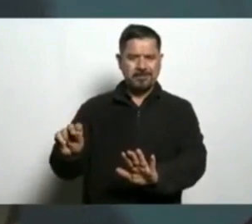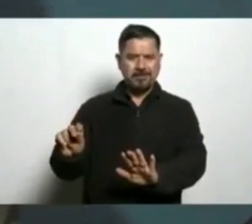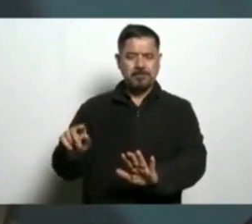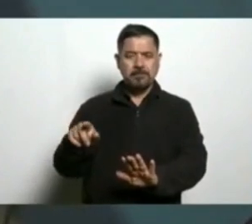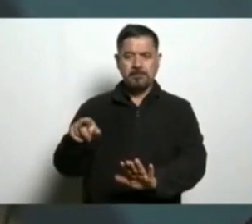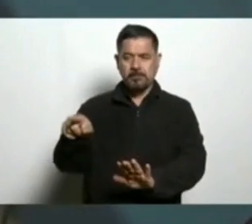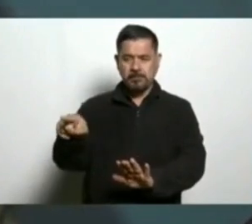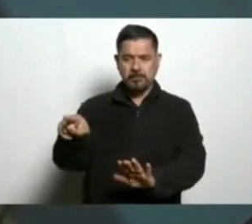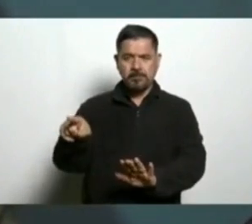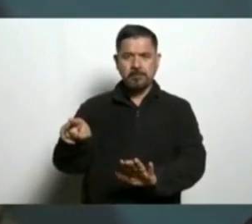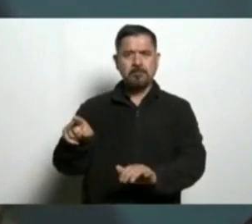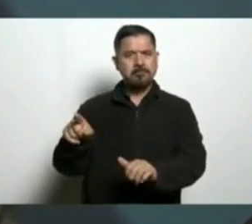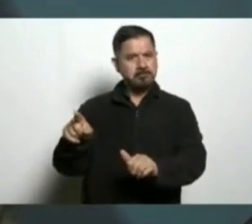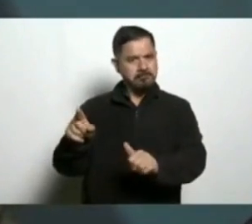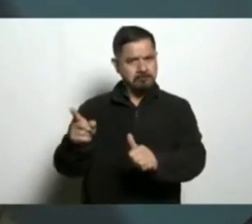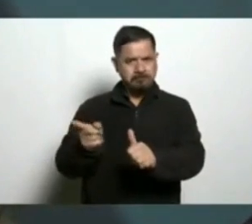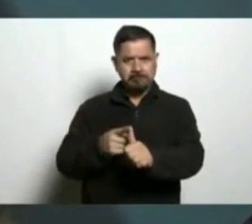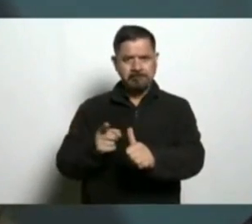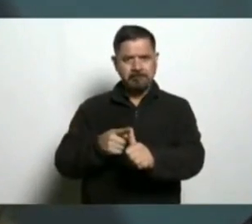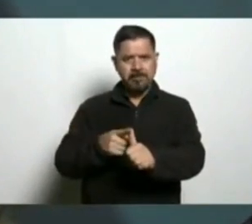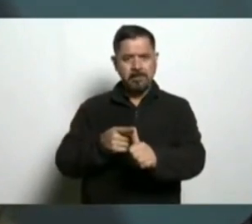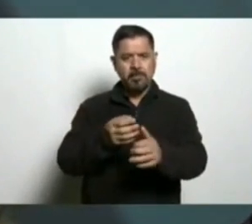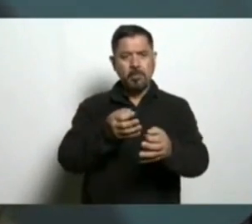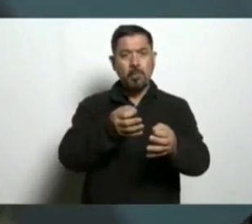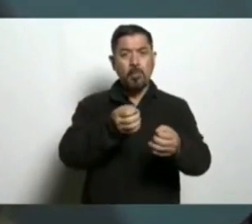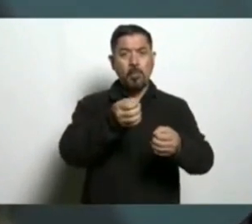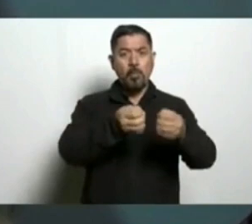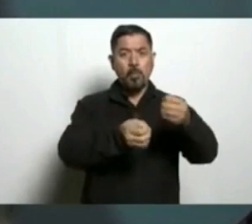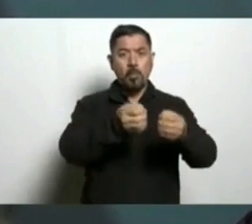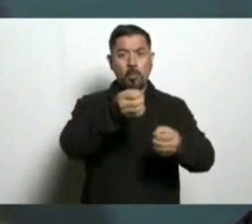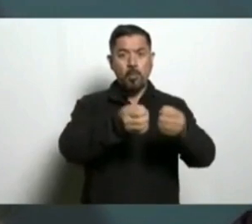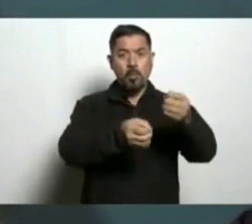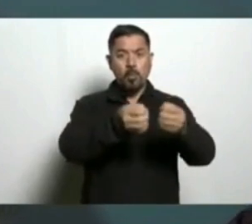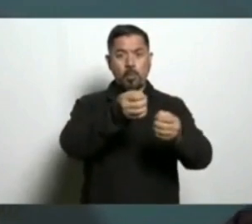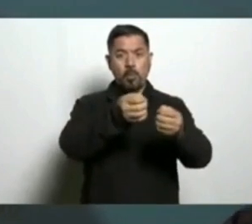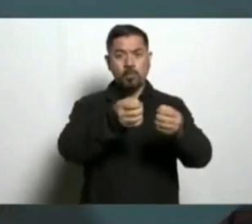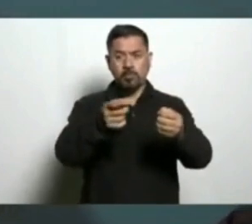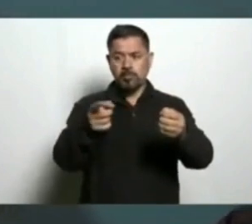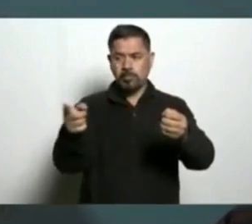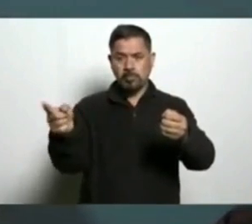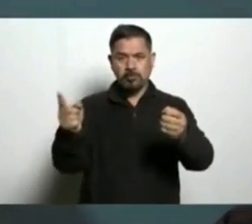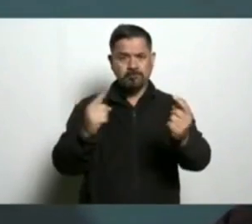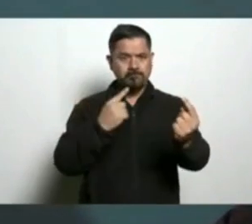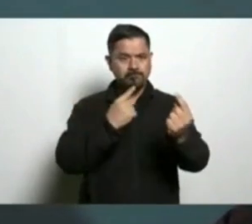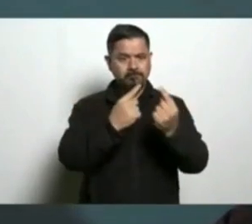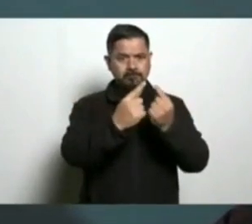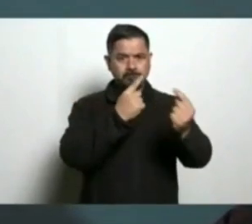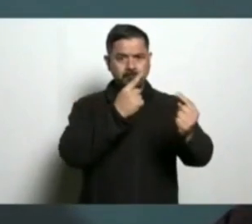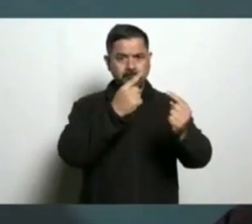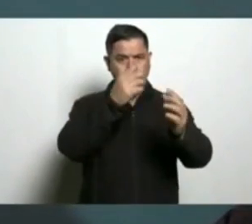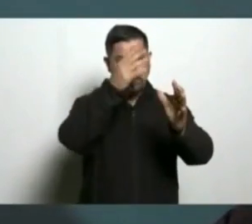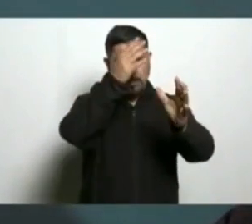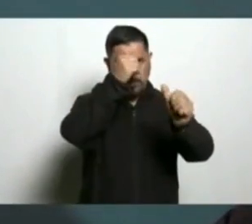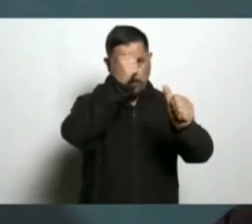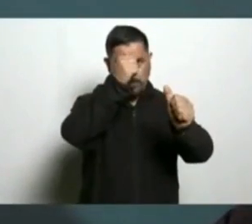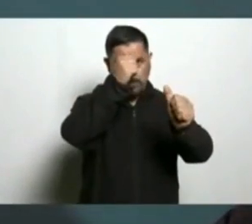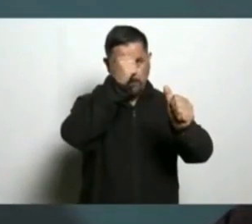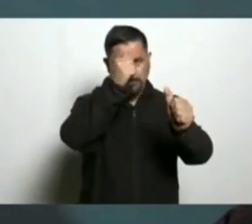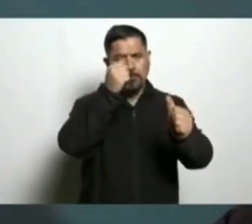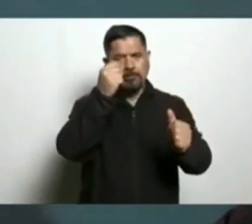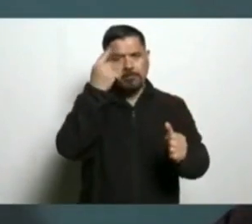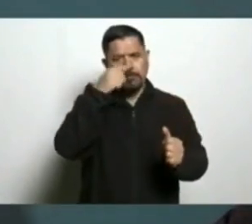se pusieran de acuerdo con un juez de distrito para que los dirigentes